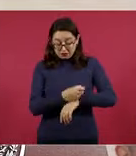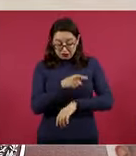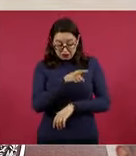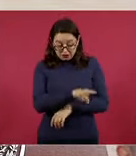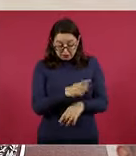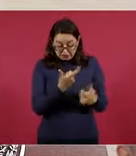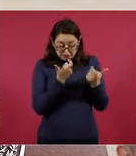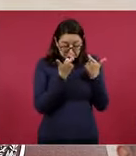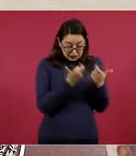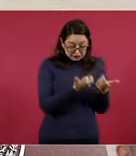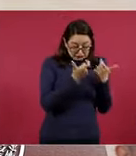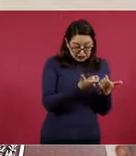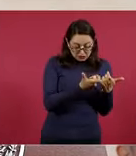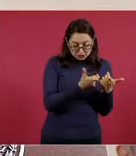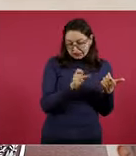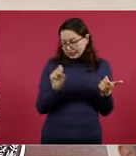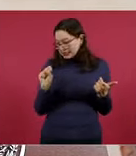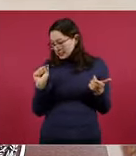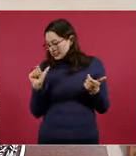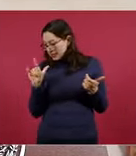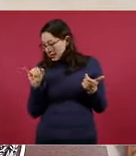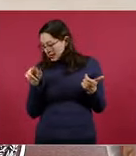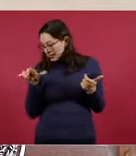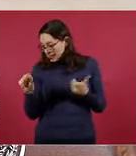en comparación con Salinas.